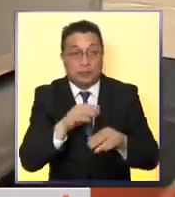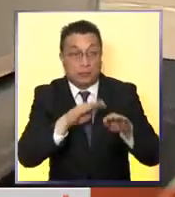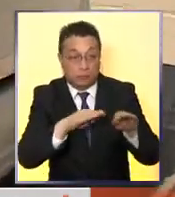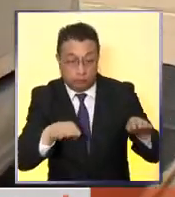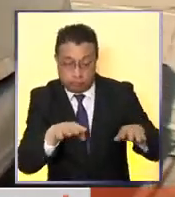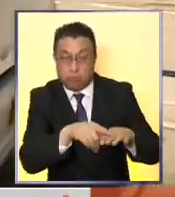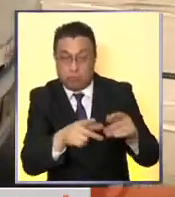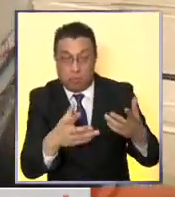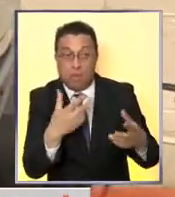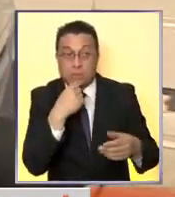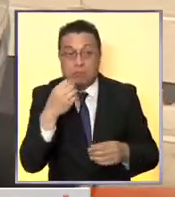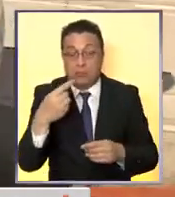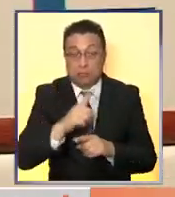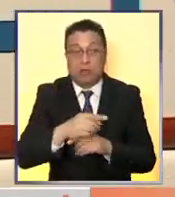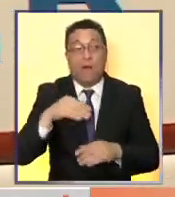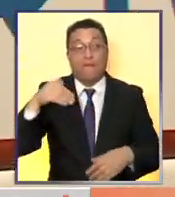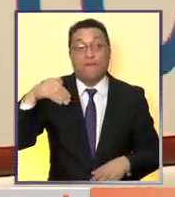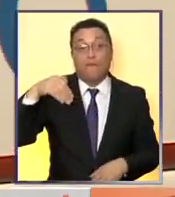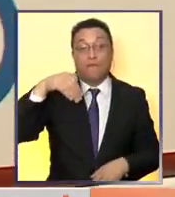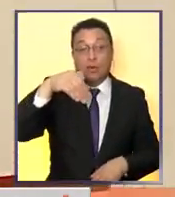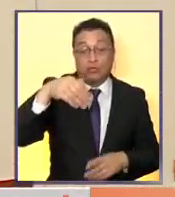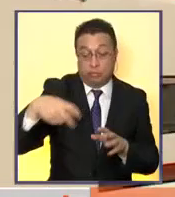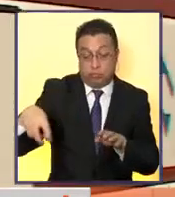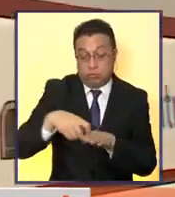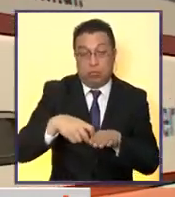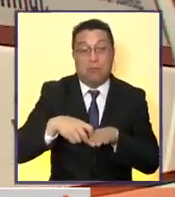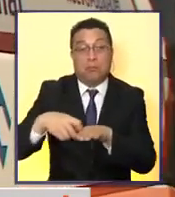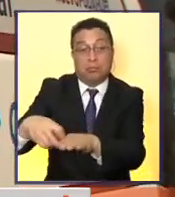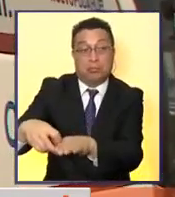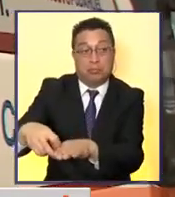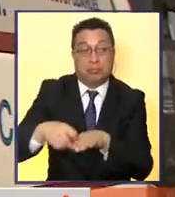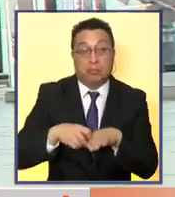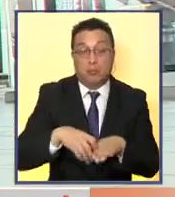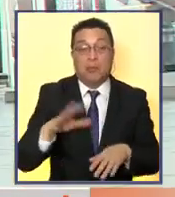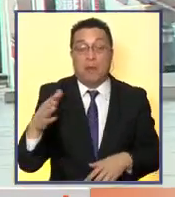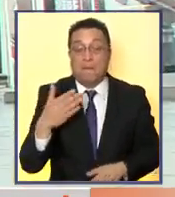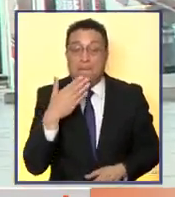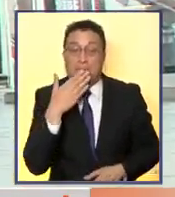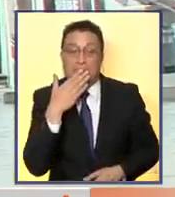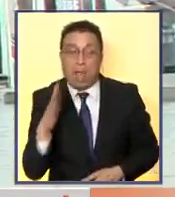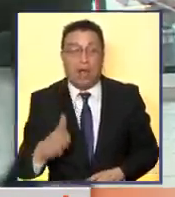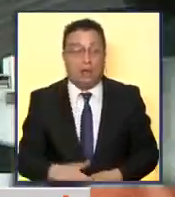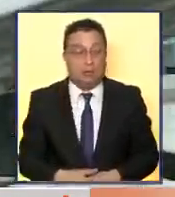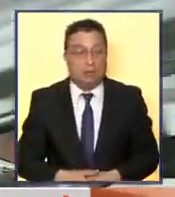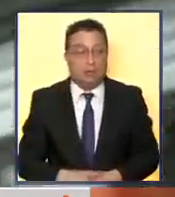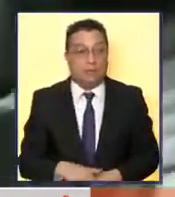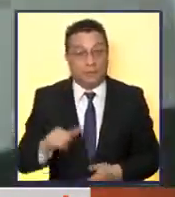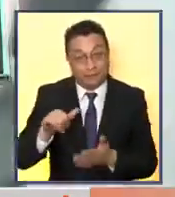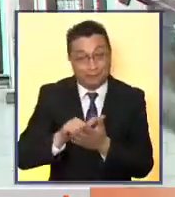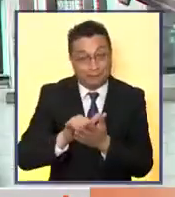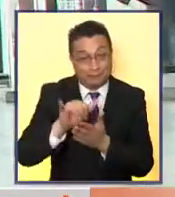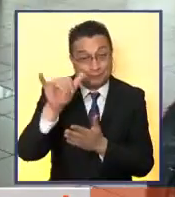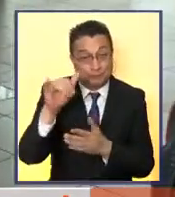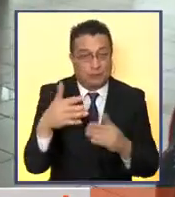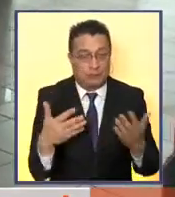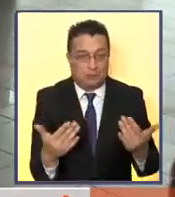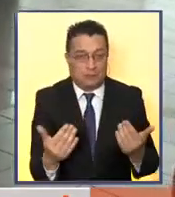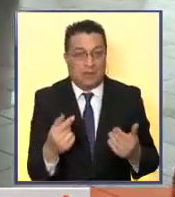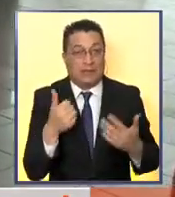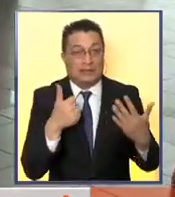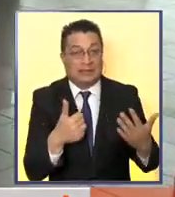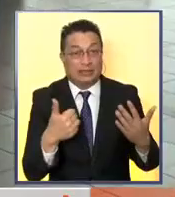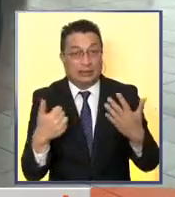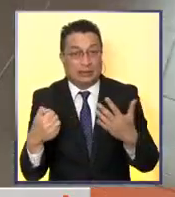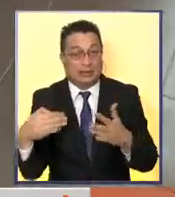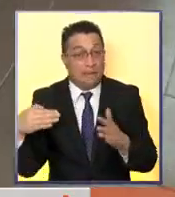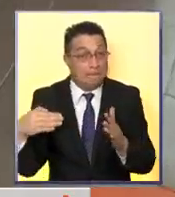forma los va a poder traer los buses de acercamiento y van a tener una mejor experiencia en general en el aeropuerto esperan 660 mil pasajeros